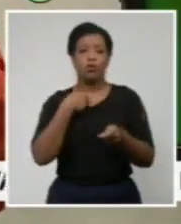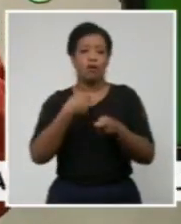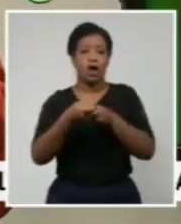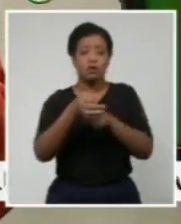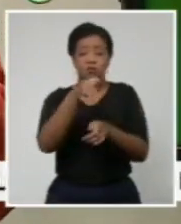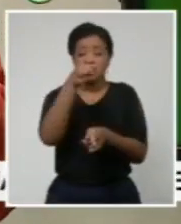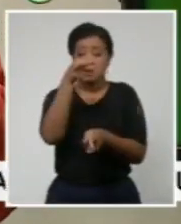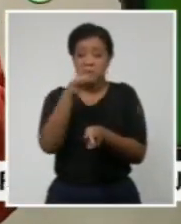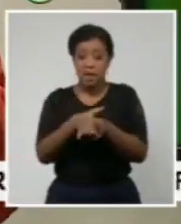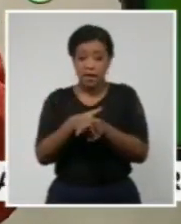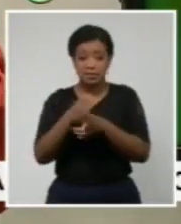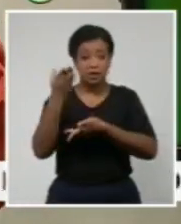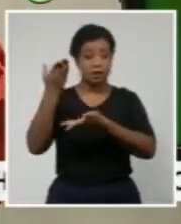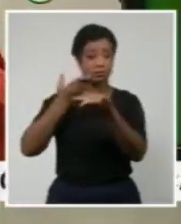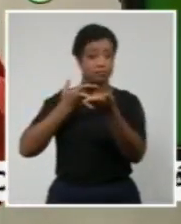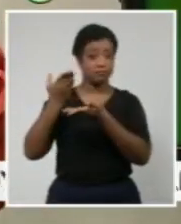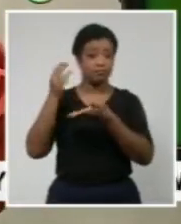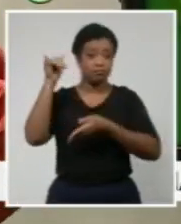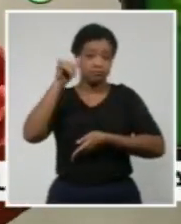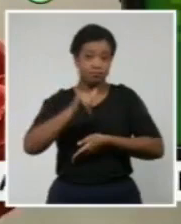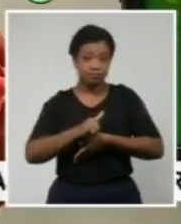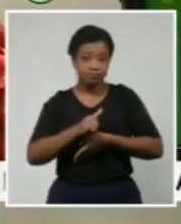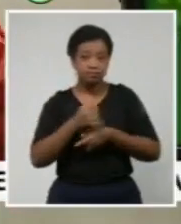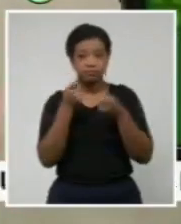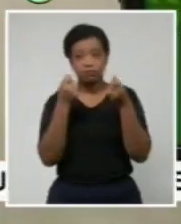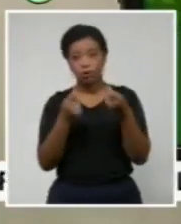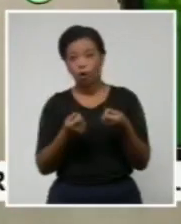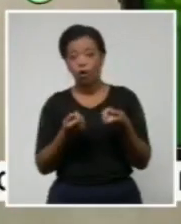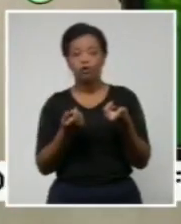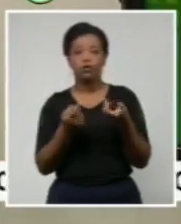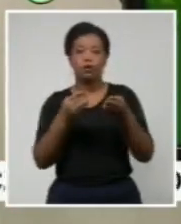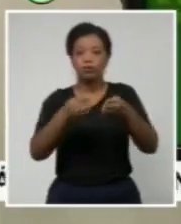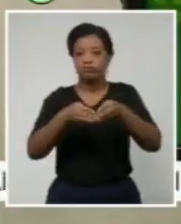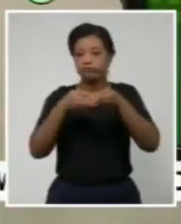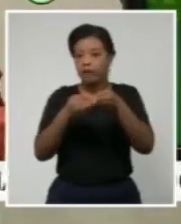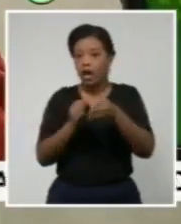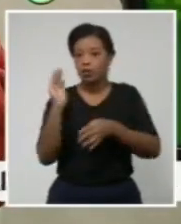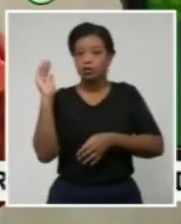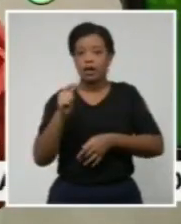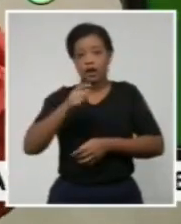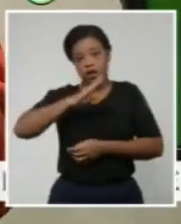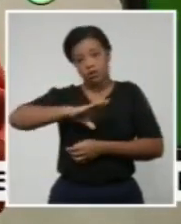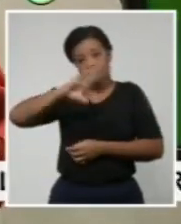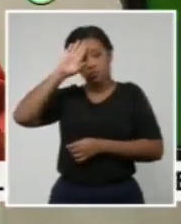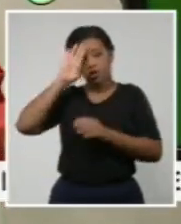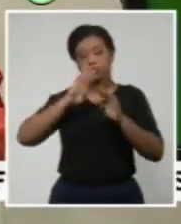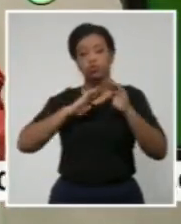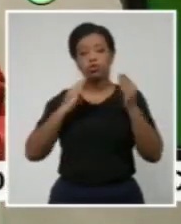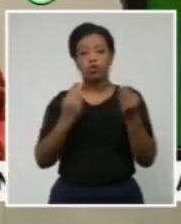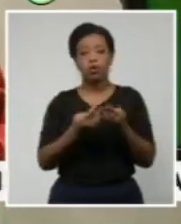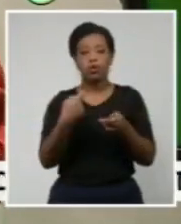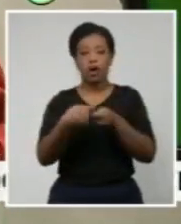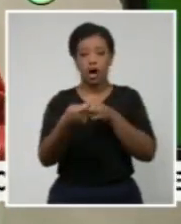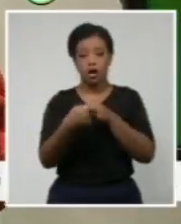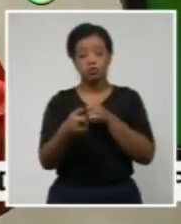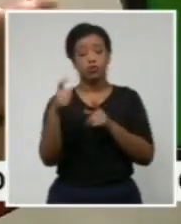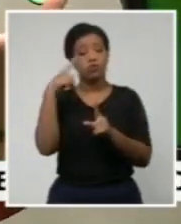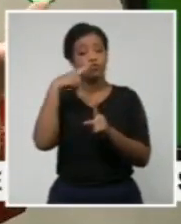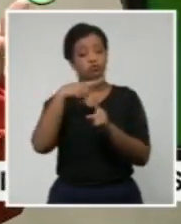de la importación, el costo seguro, flete de la mercancía para traerla a Cuba, todos esos gastos hay que